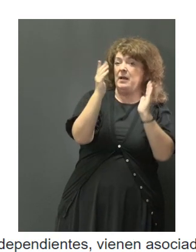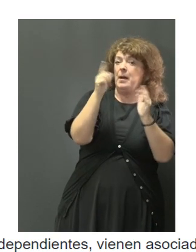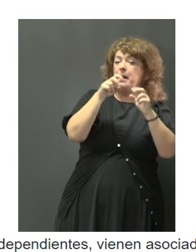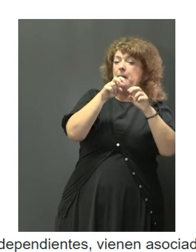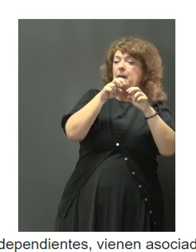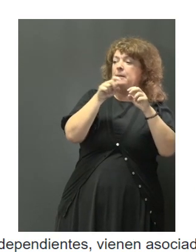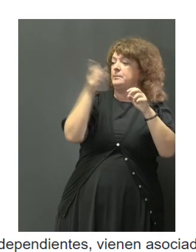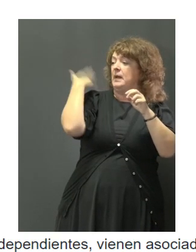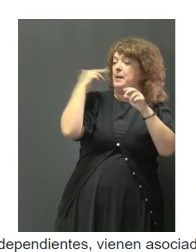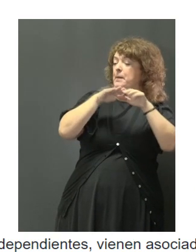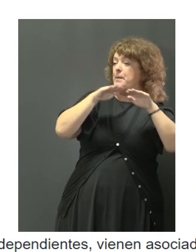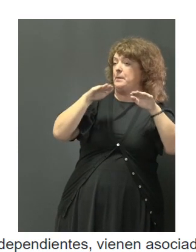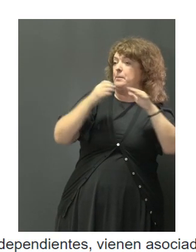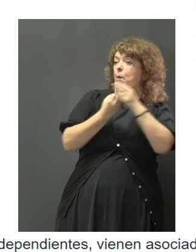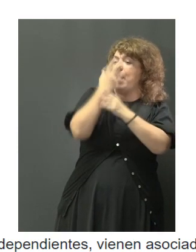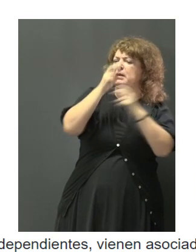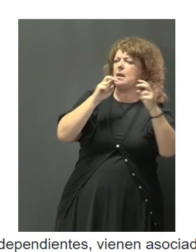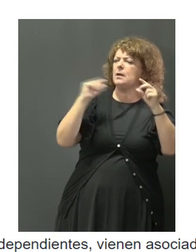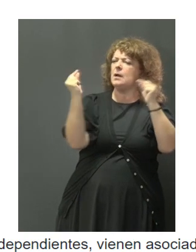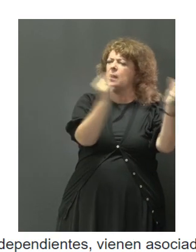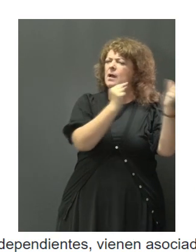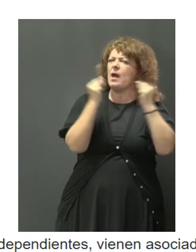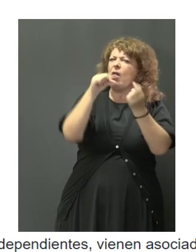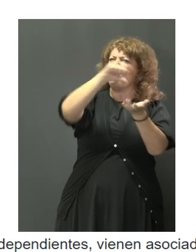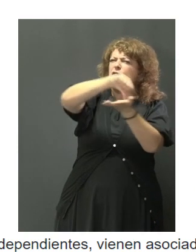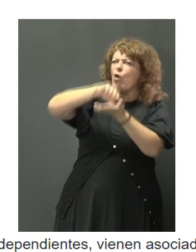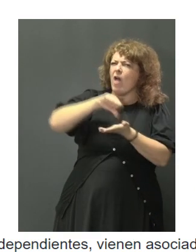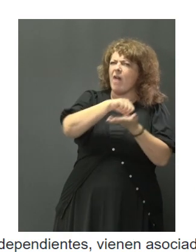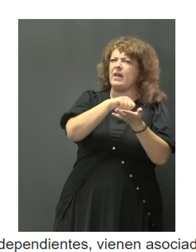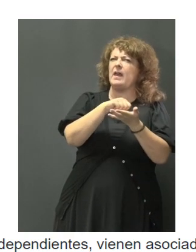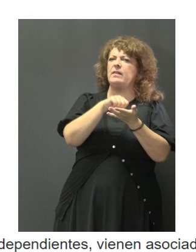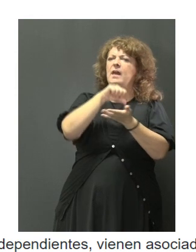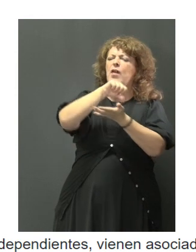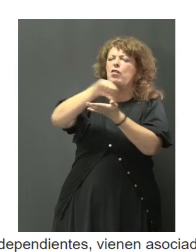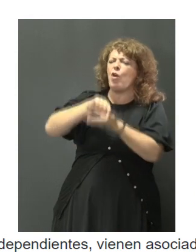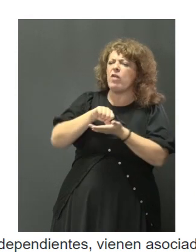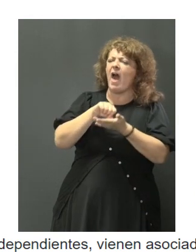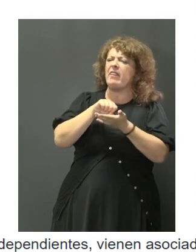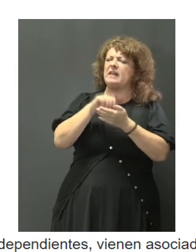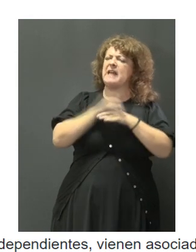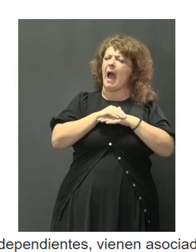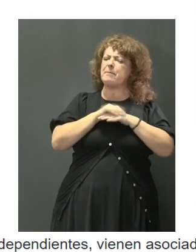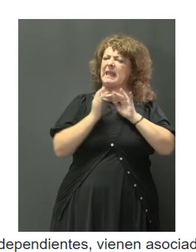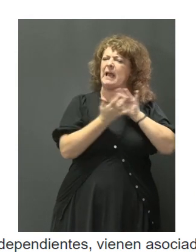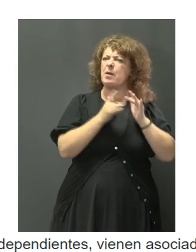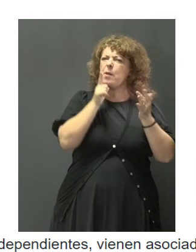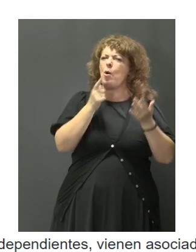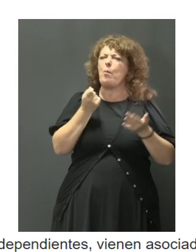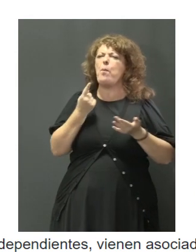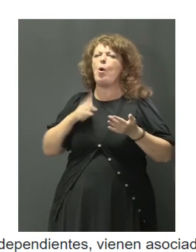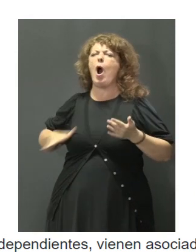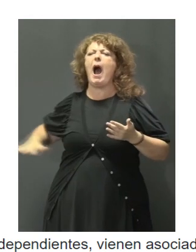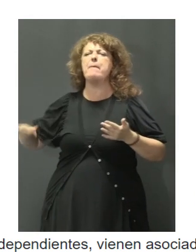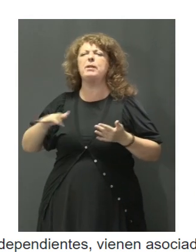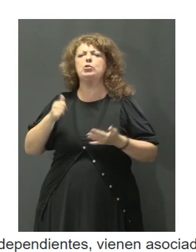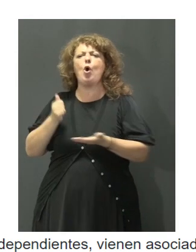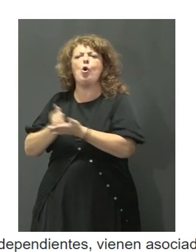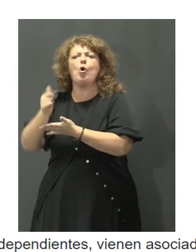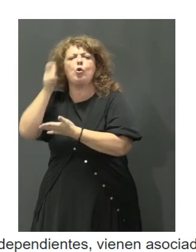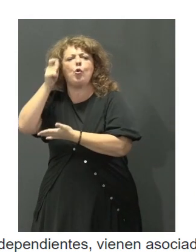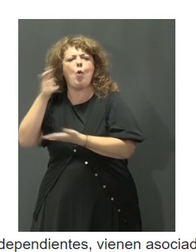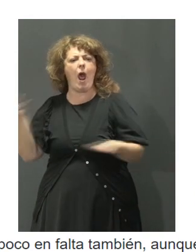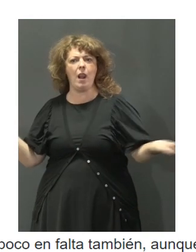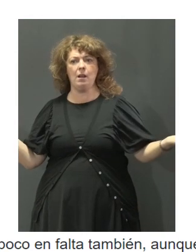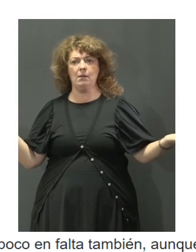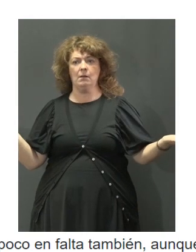anterior, hablábamos mucho de ciudades, amigabilidad, pero poco hablamos del ámbito rural. Y teniendo en cuenta, yo que